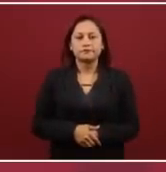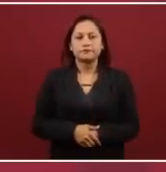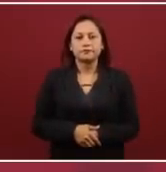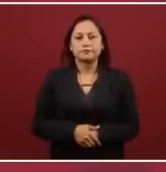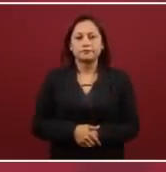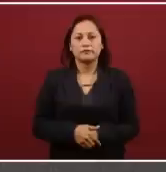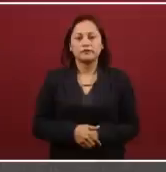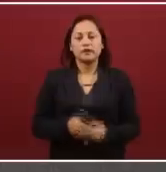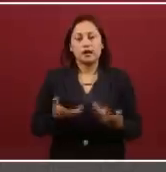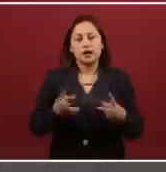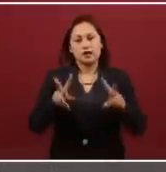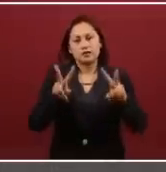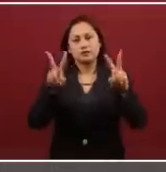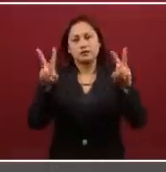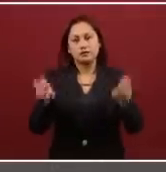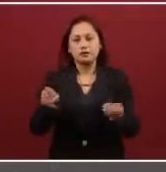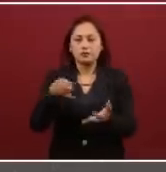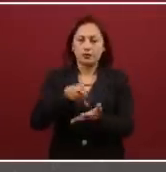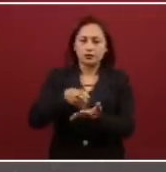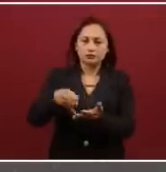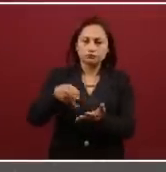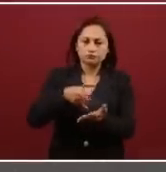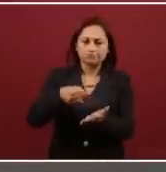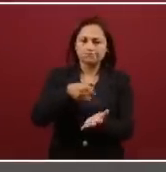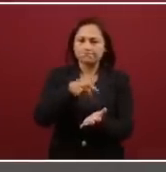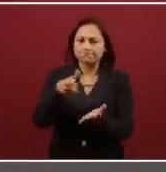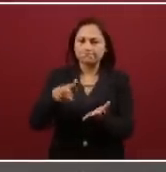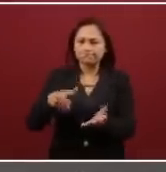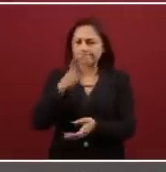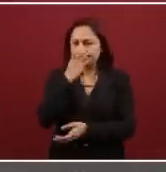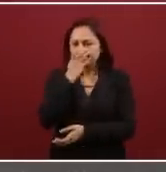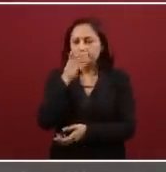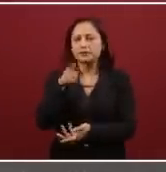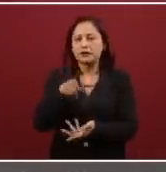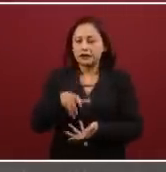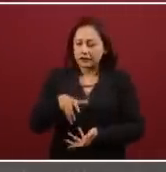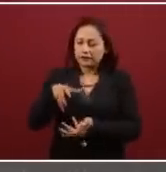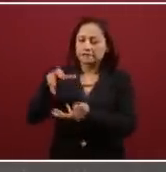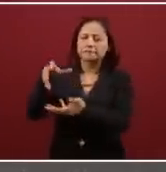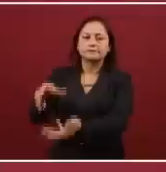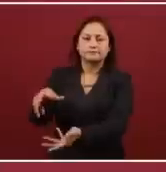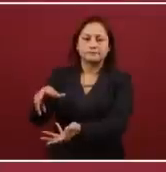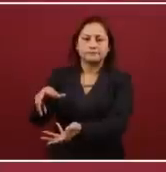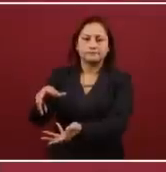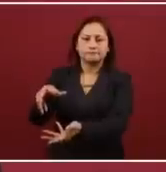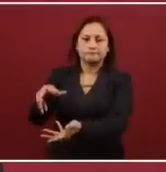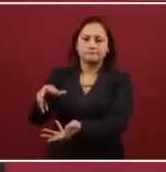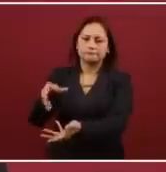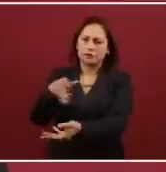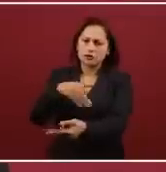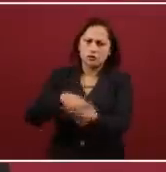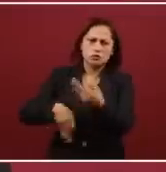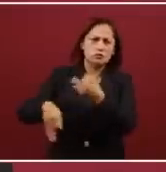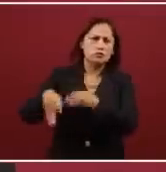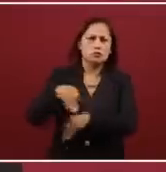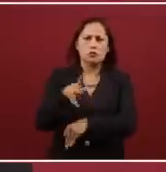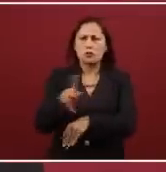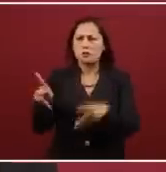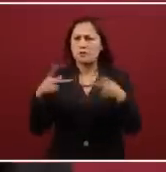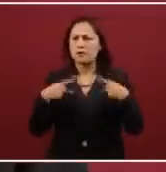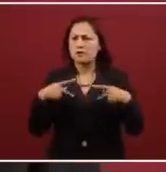lo del fertilizante, pues es con ese propósito de que llegue a todos. Y